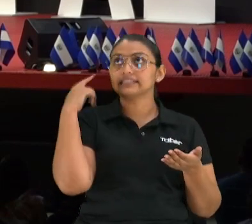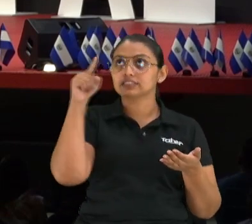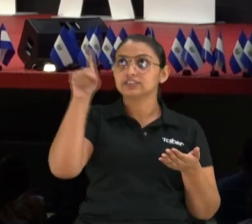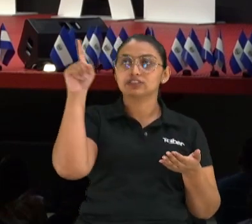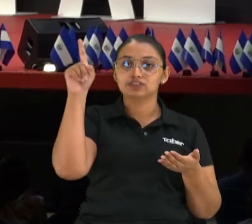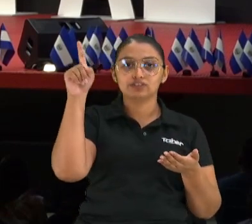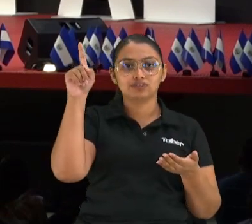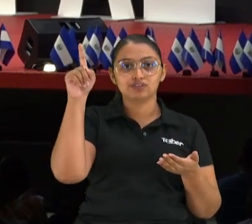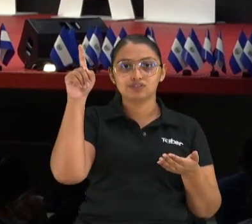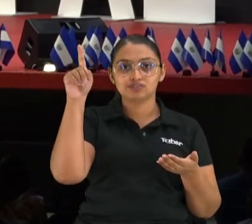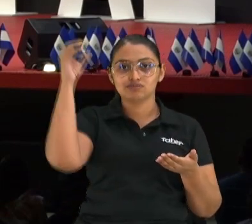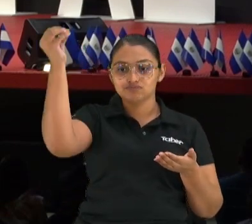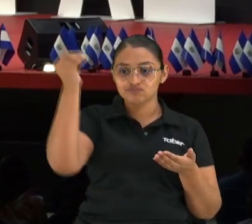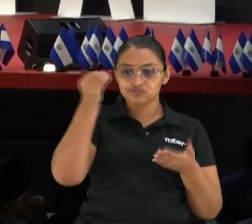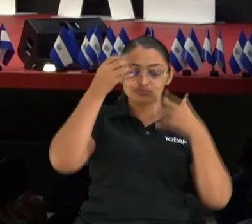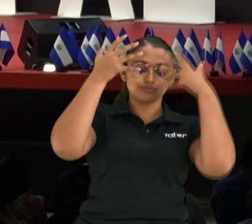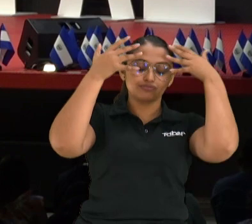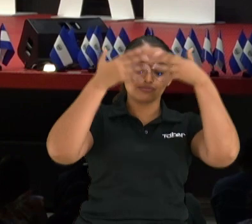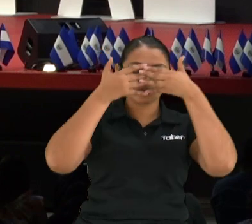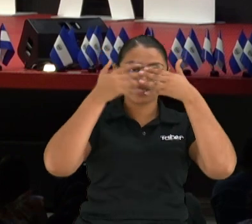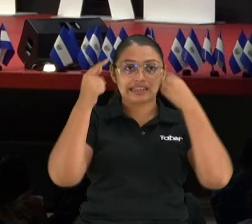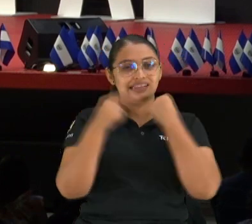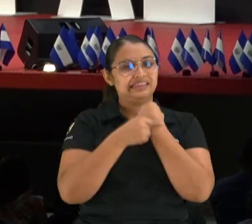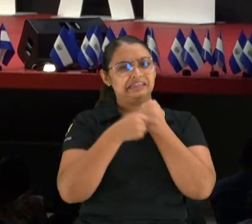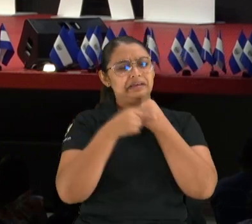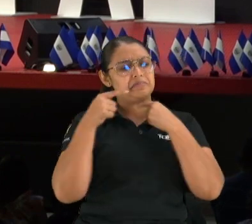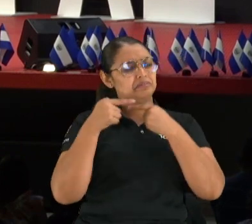y por un periodo de tiempo bastante prolongado